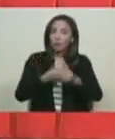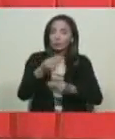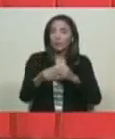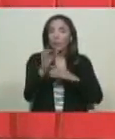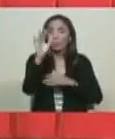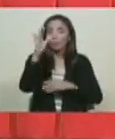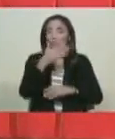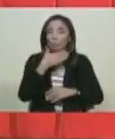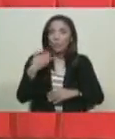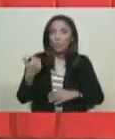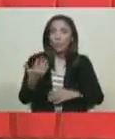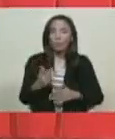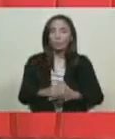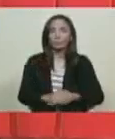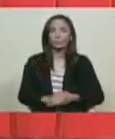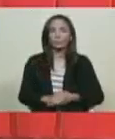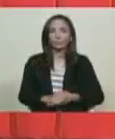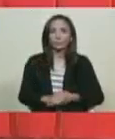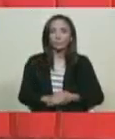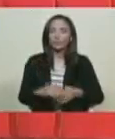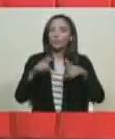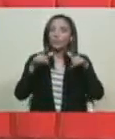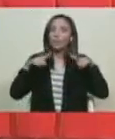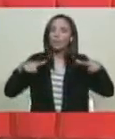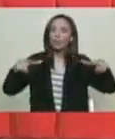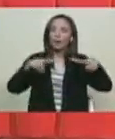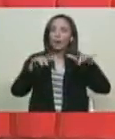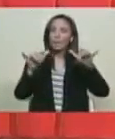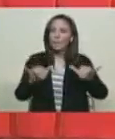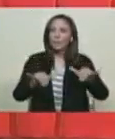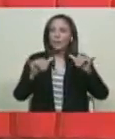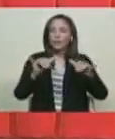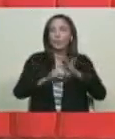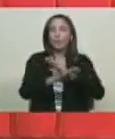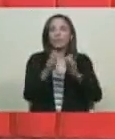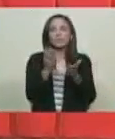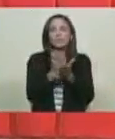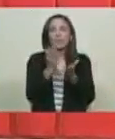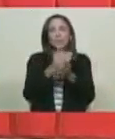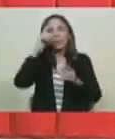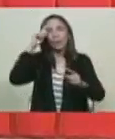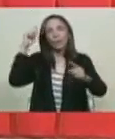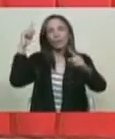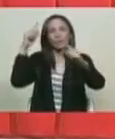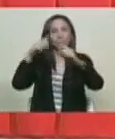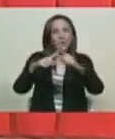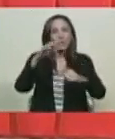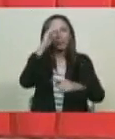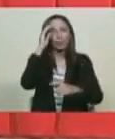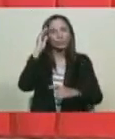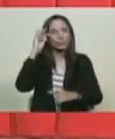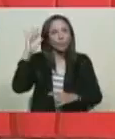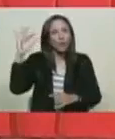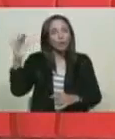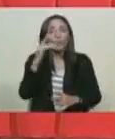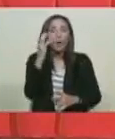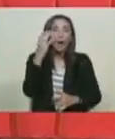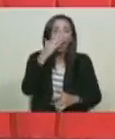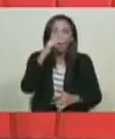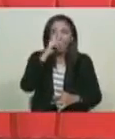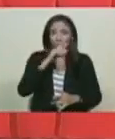futuro. Desde este patio del metro donde nuestros sueños de jóvenes de los años